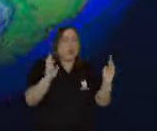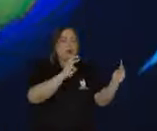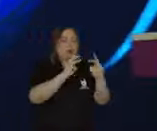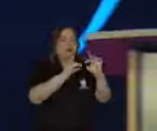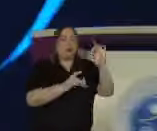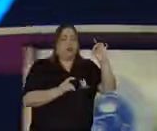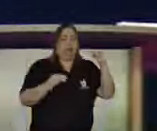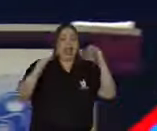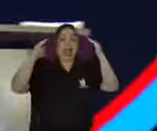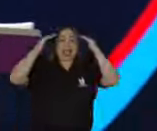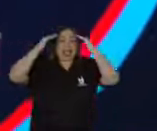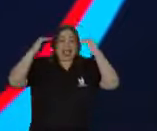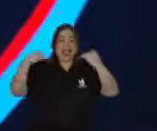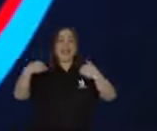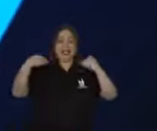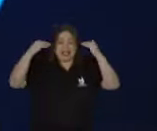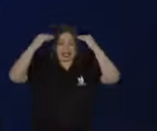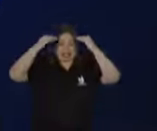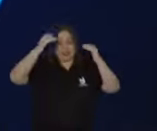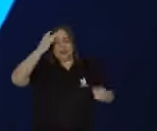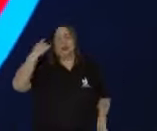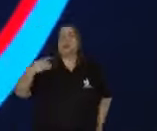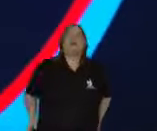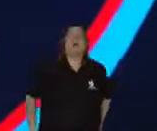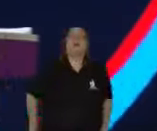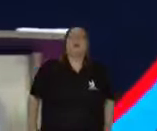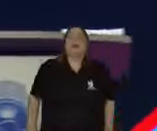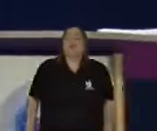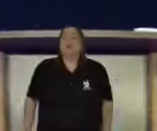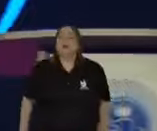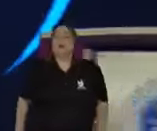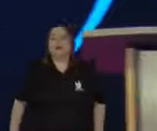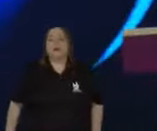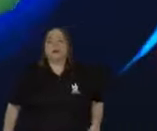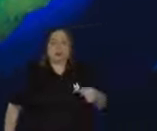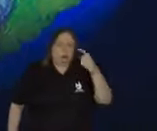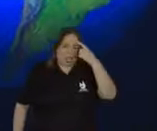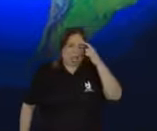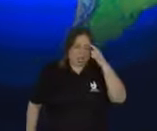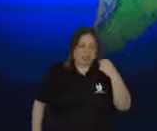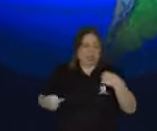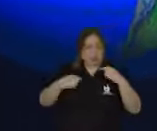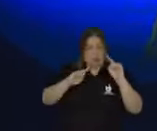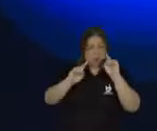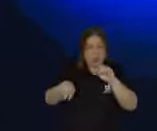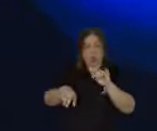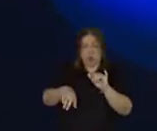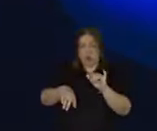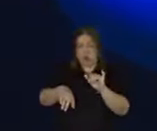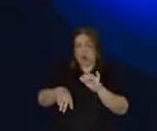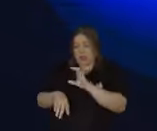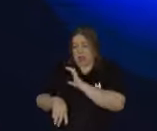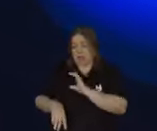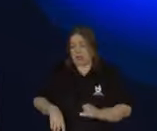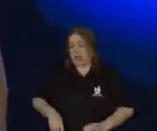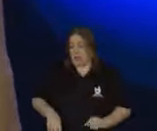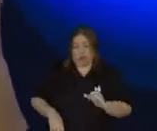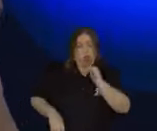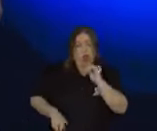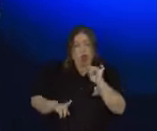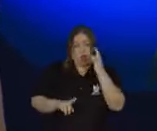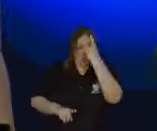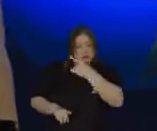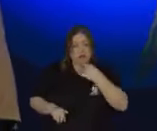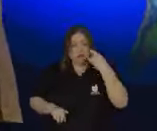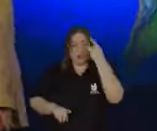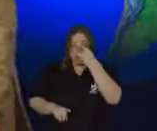no, ando medio mal con el Señor. ¿Para qué voy a ir a la iglesia ahora? Yo no soy un hipócrita. Entonces primero me pongo bien y luego vuelvo